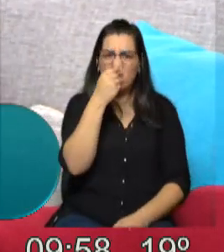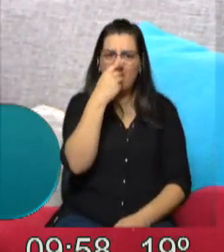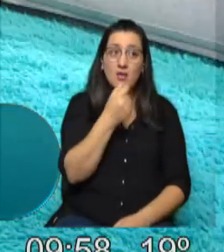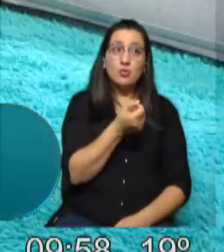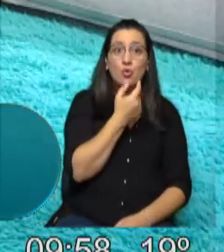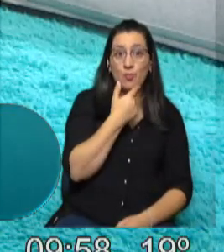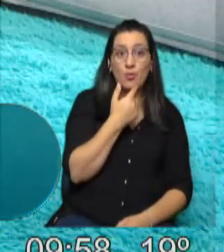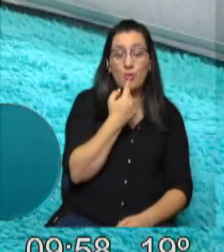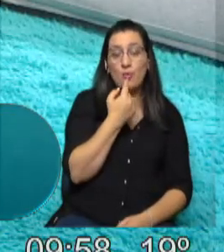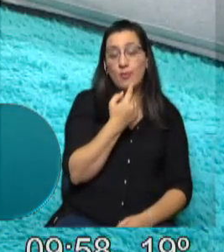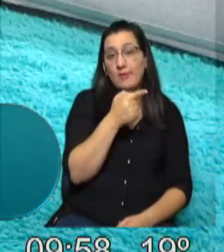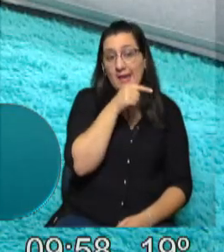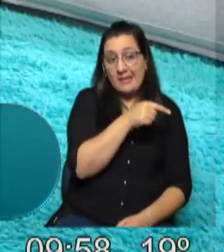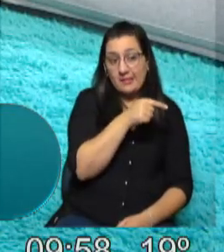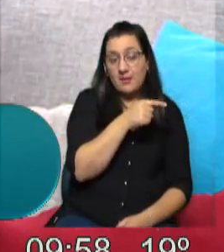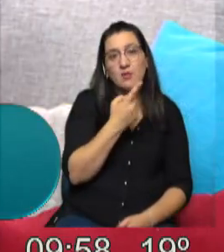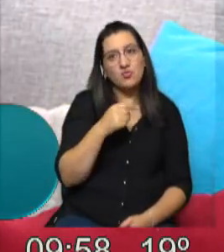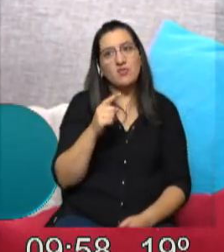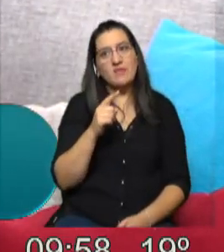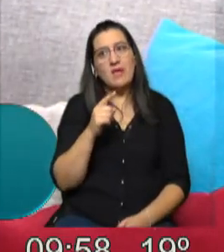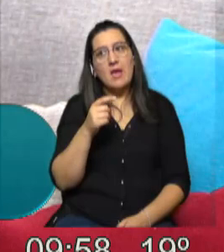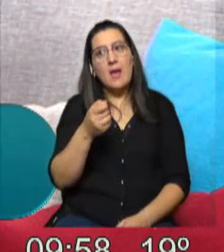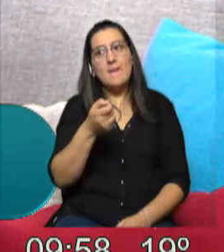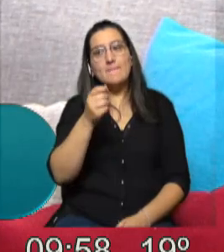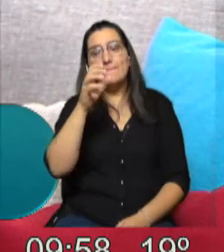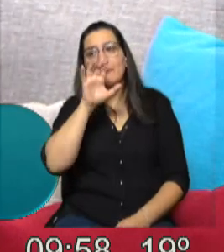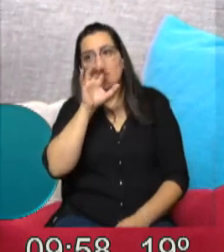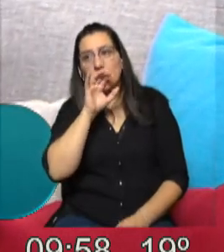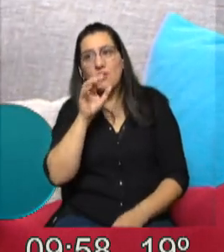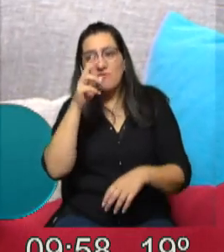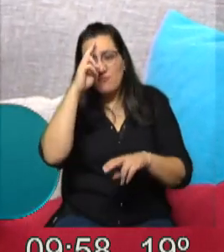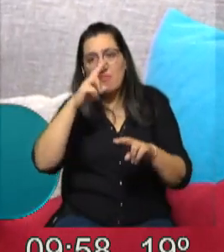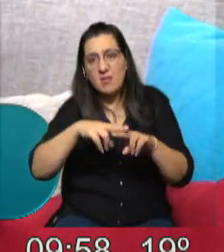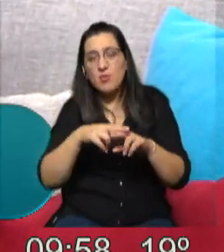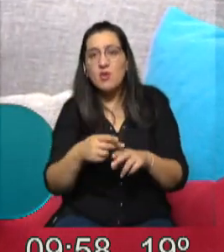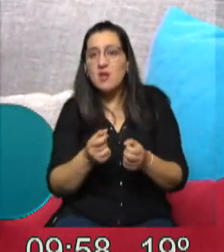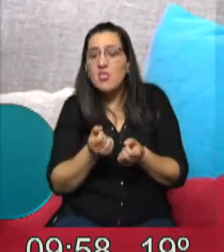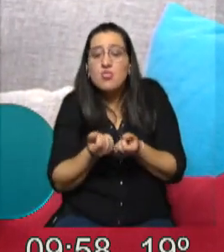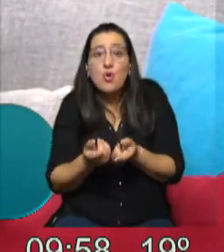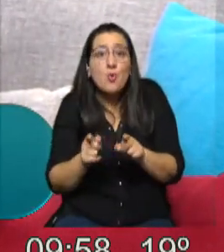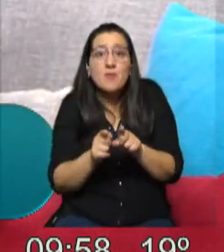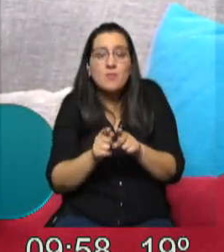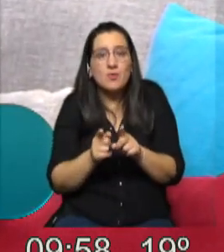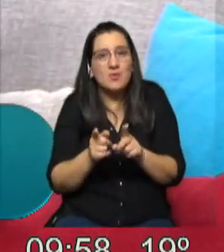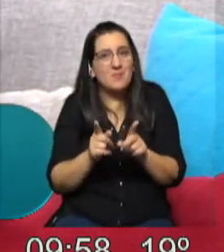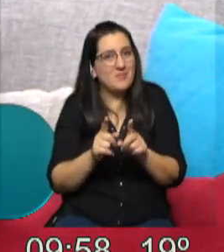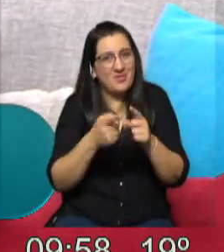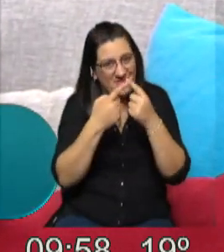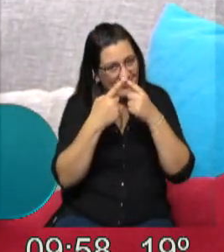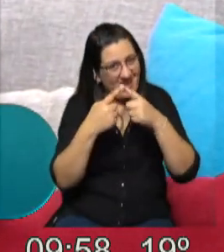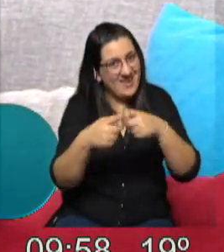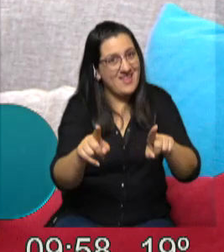un perro es como un niño pequeño. ¿Cuál es el problema? Con el paracetamol, en realidad, la dosis en nosotros